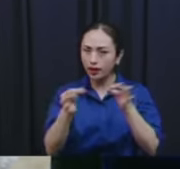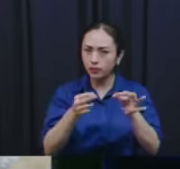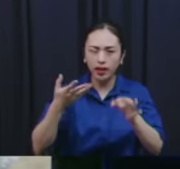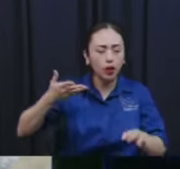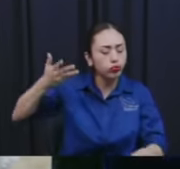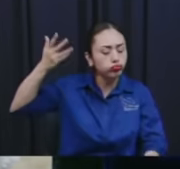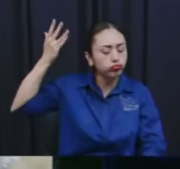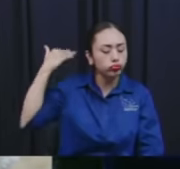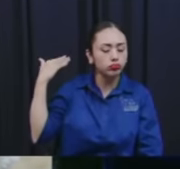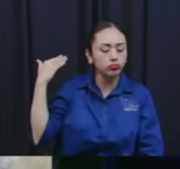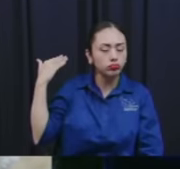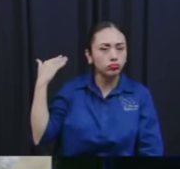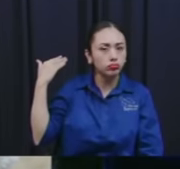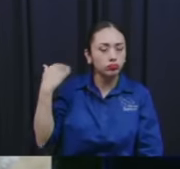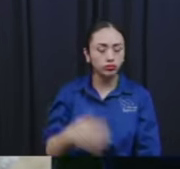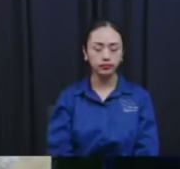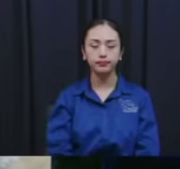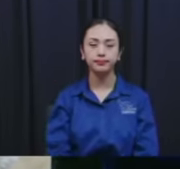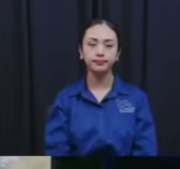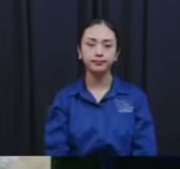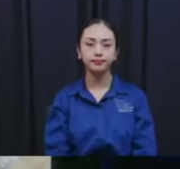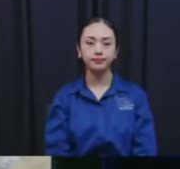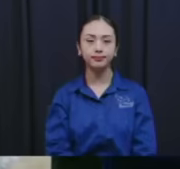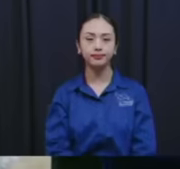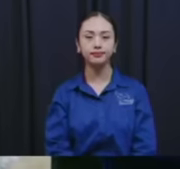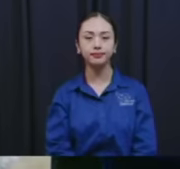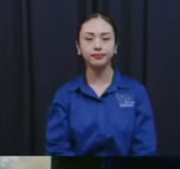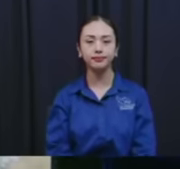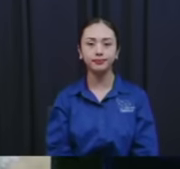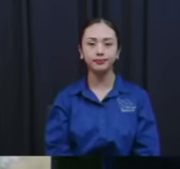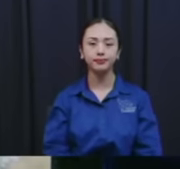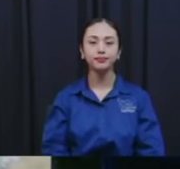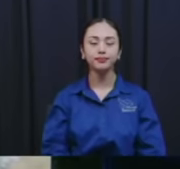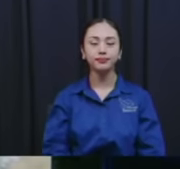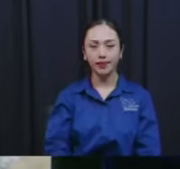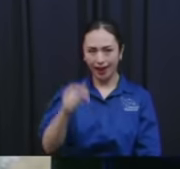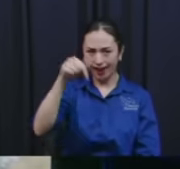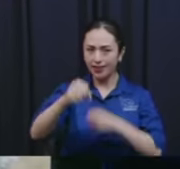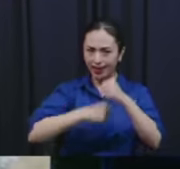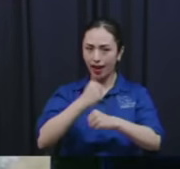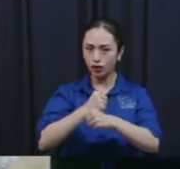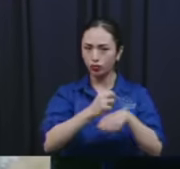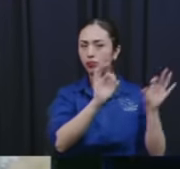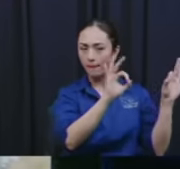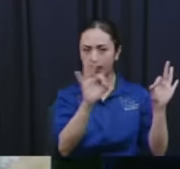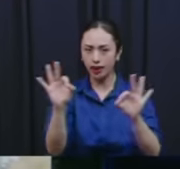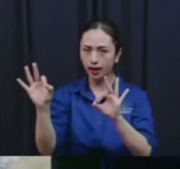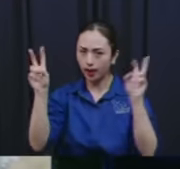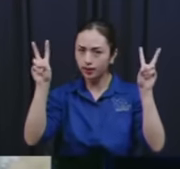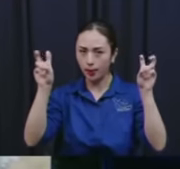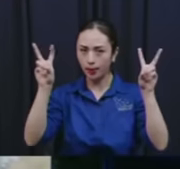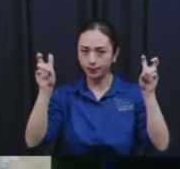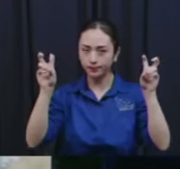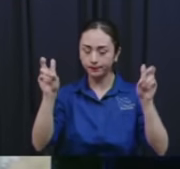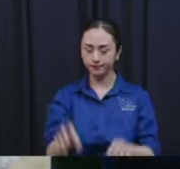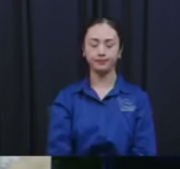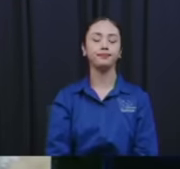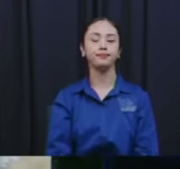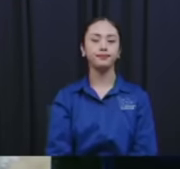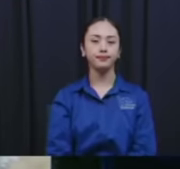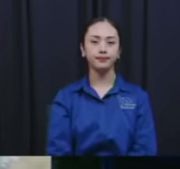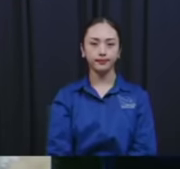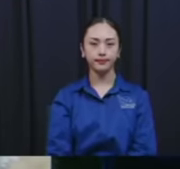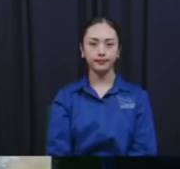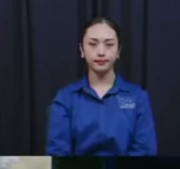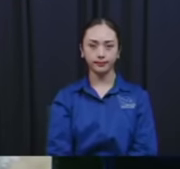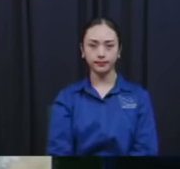de 10 años no no en este año no hace más de dos meses entonces ahí